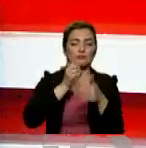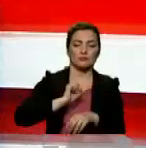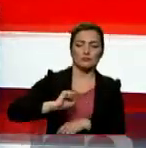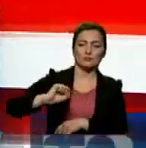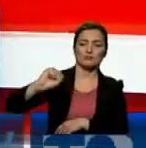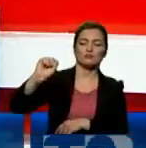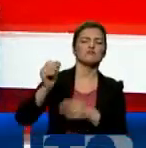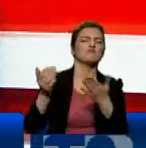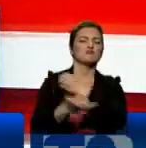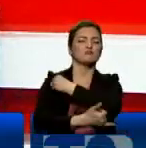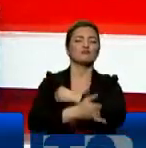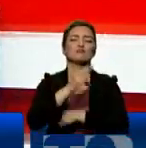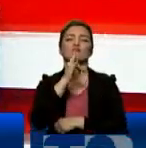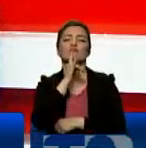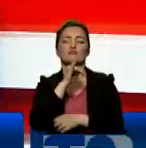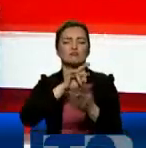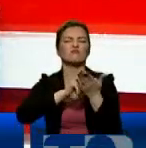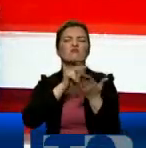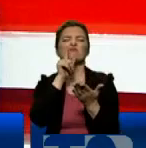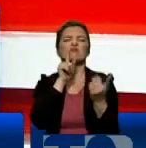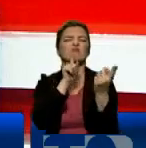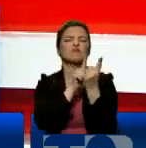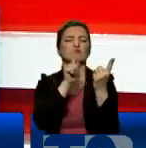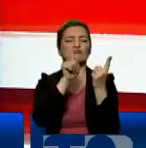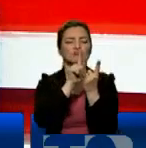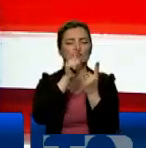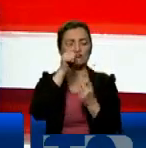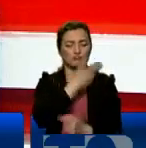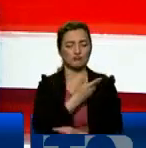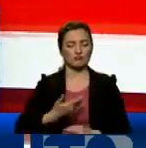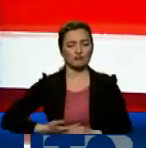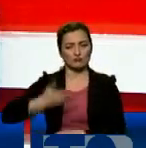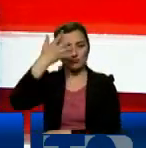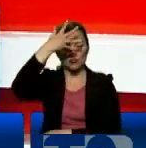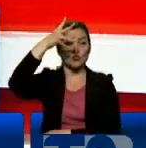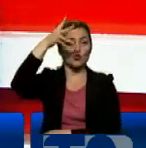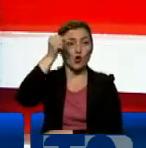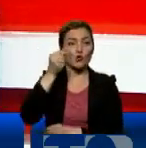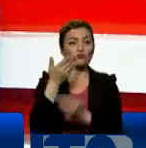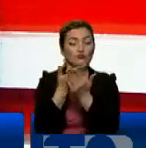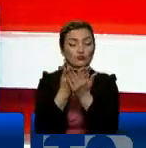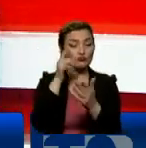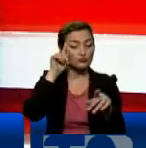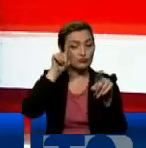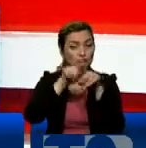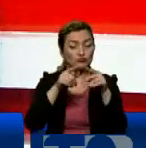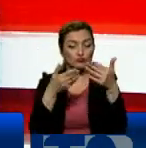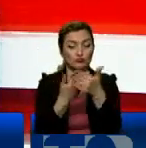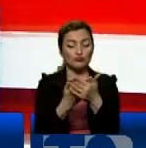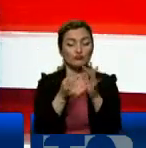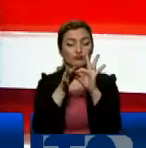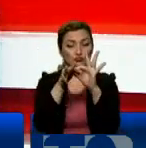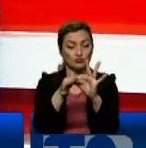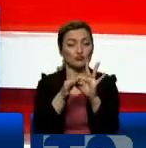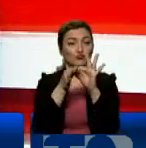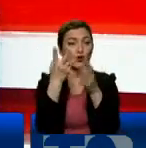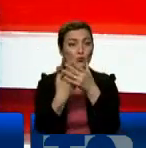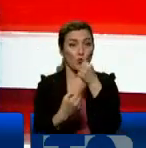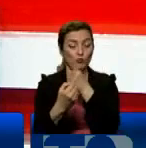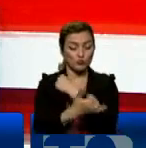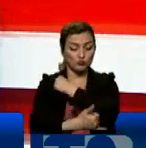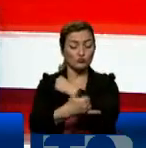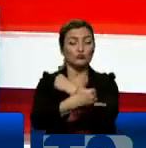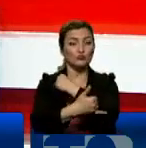viajarán hacia Estados Unidos para reunirse con el mandatario estadounidense Donald Trump, con la iniciativa de concretar nuevos acuerdos de cooperación entre ambos